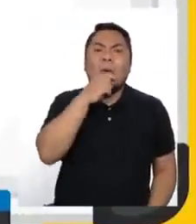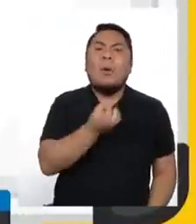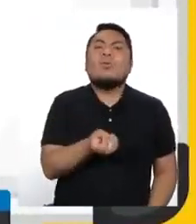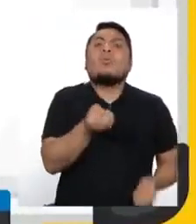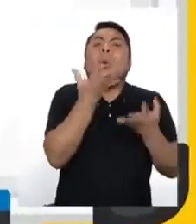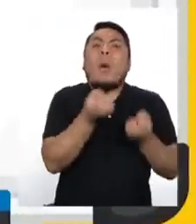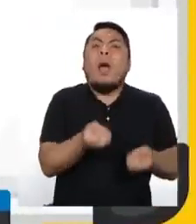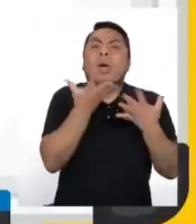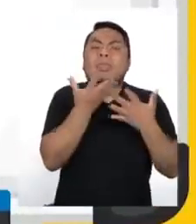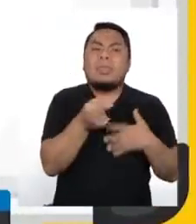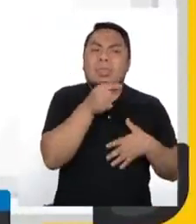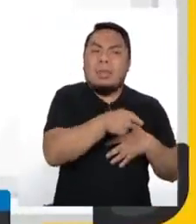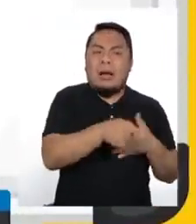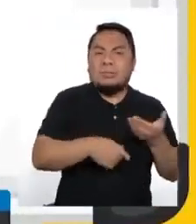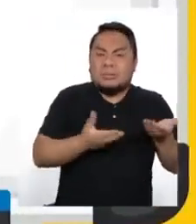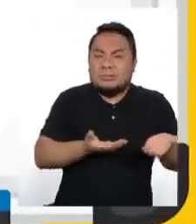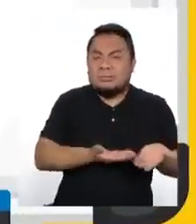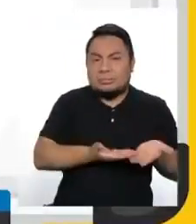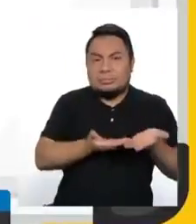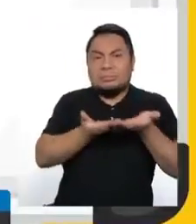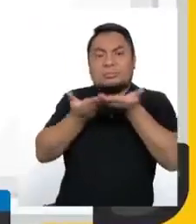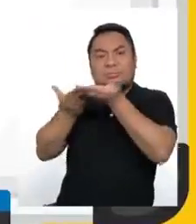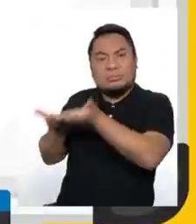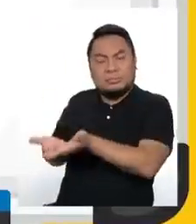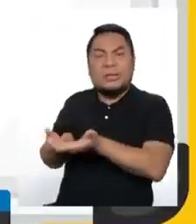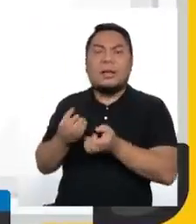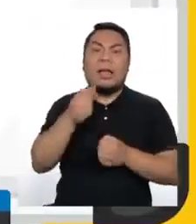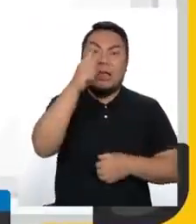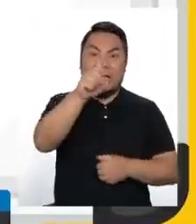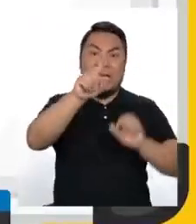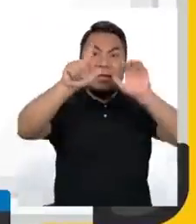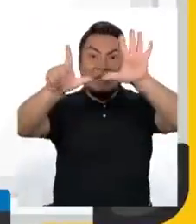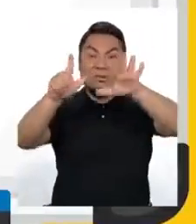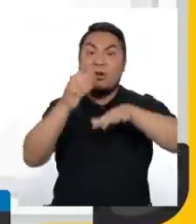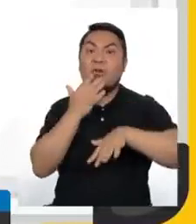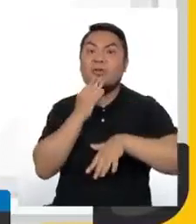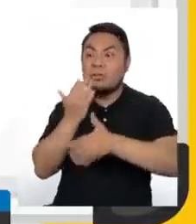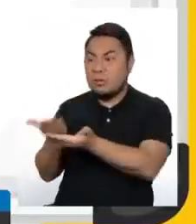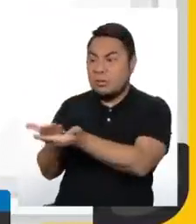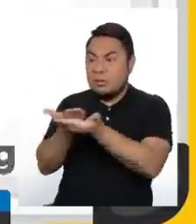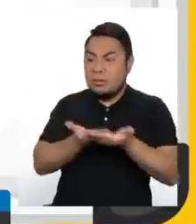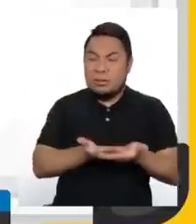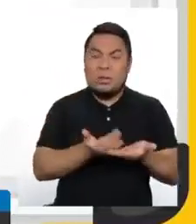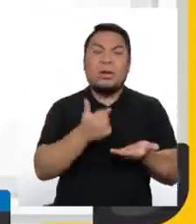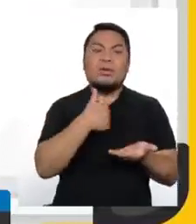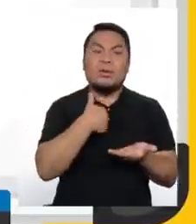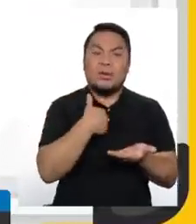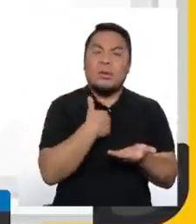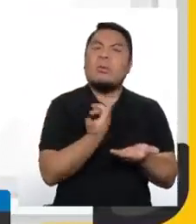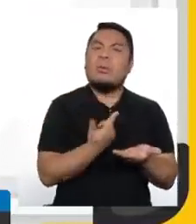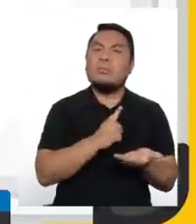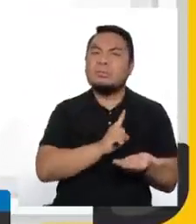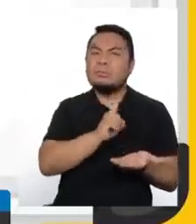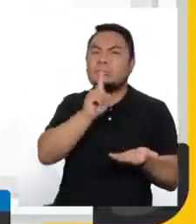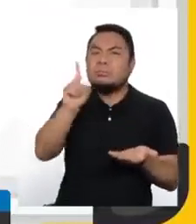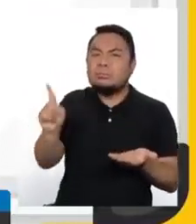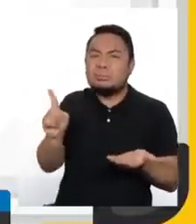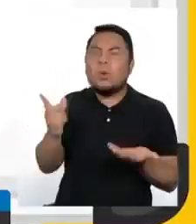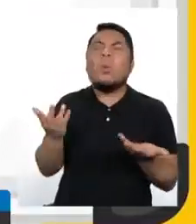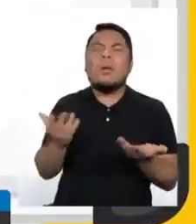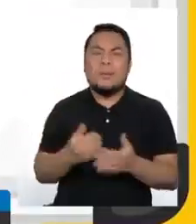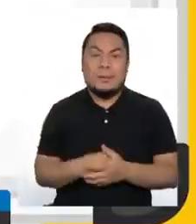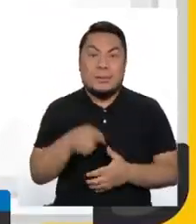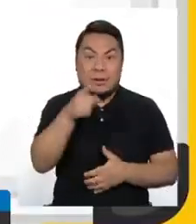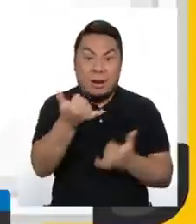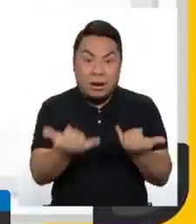tapas doradas podrá conseguir con 17 tapas de colores? Pueden utilizar los materiales